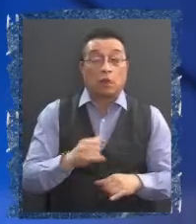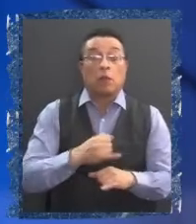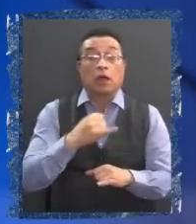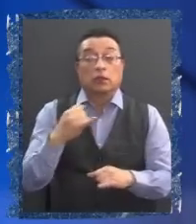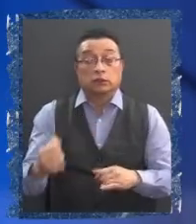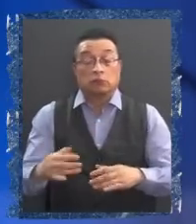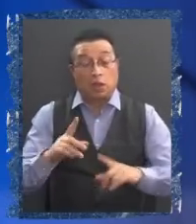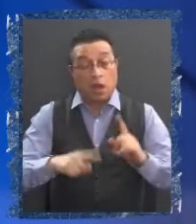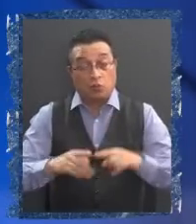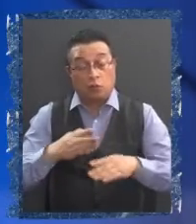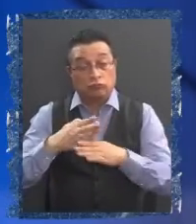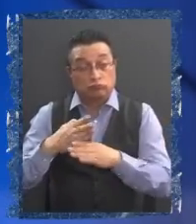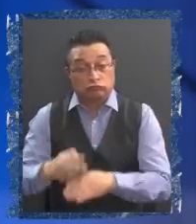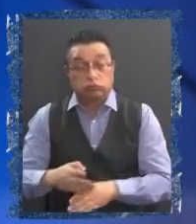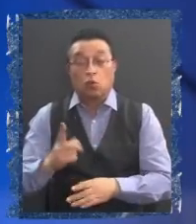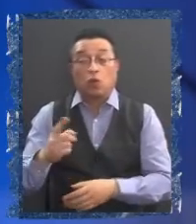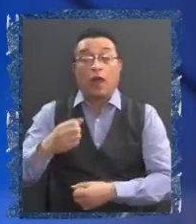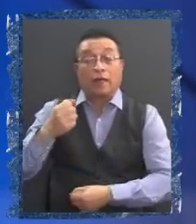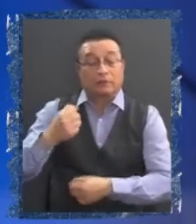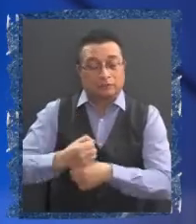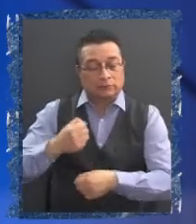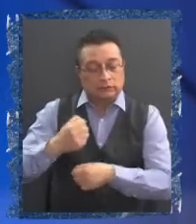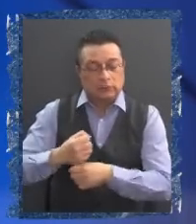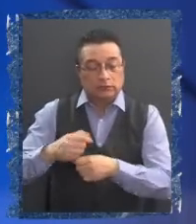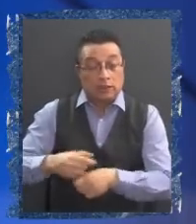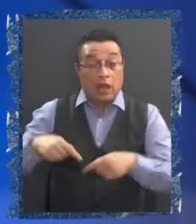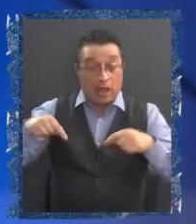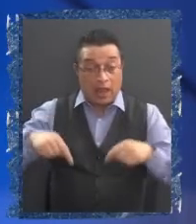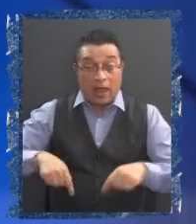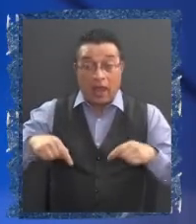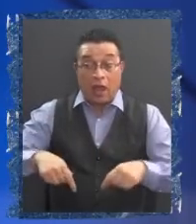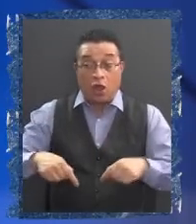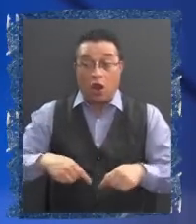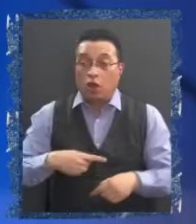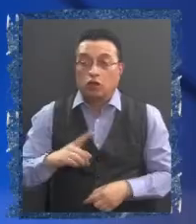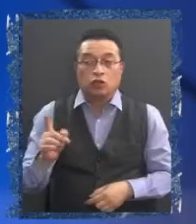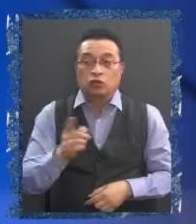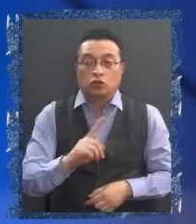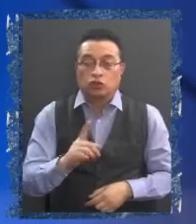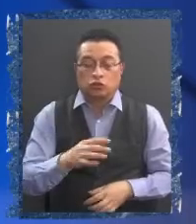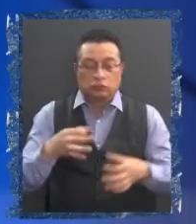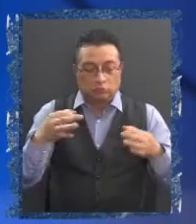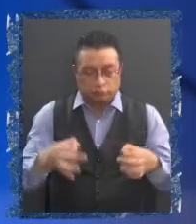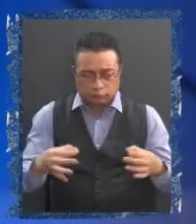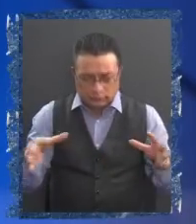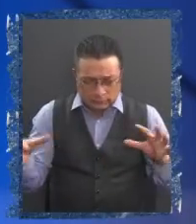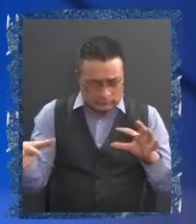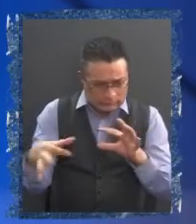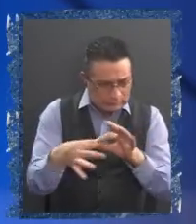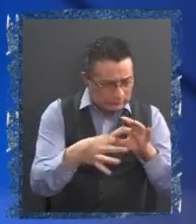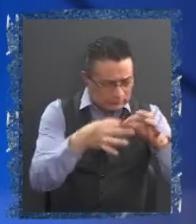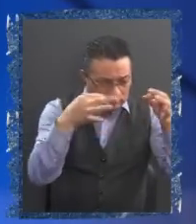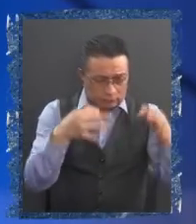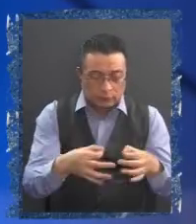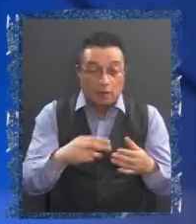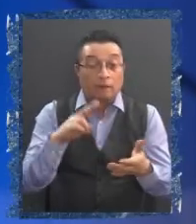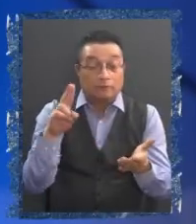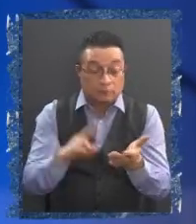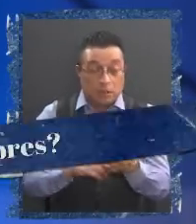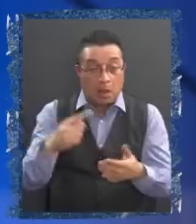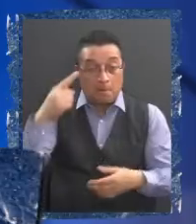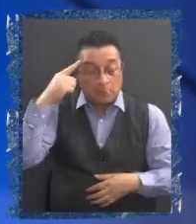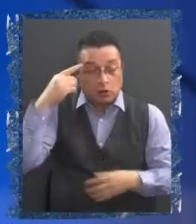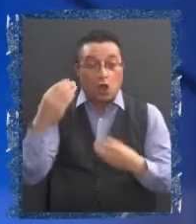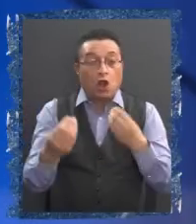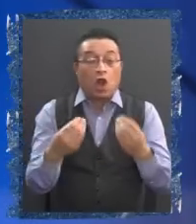en un trabajo que en este minuto no es absolutamente coordinado para que efectivamente piensen cómo